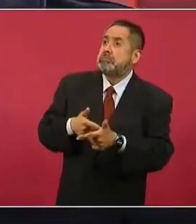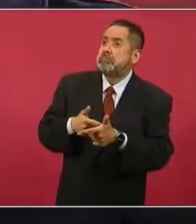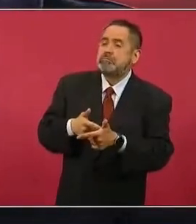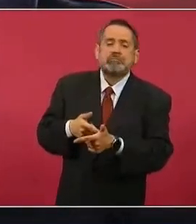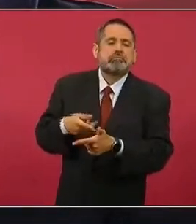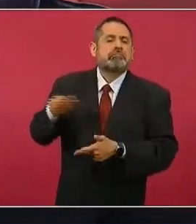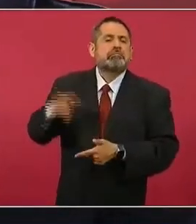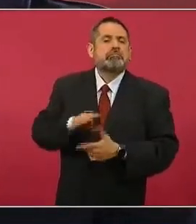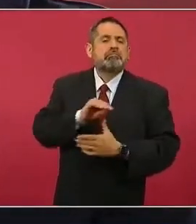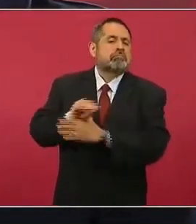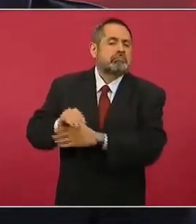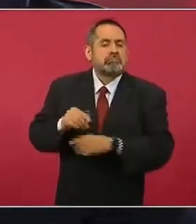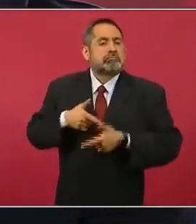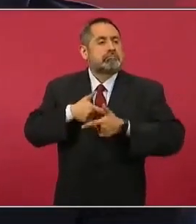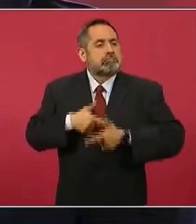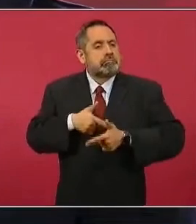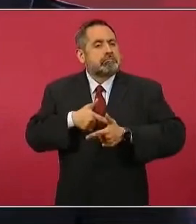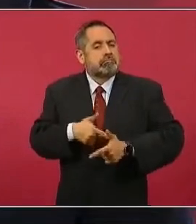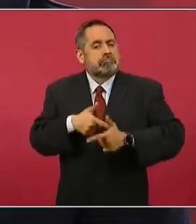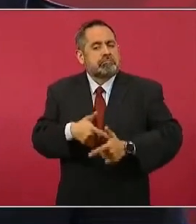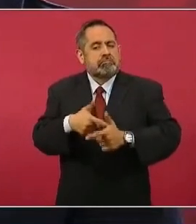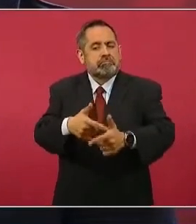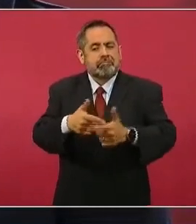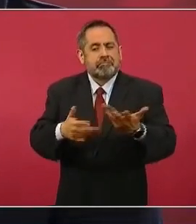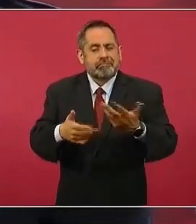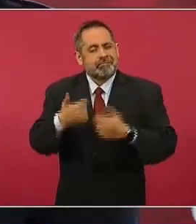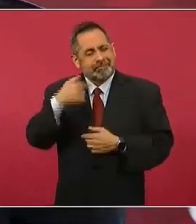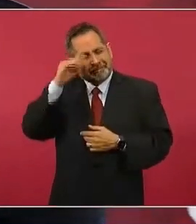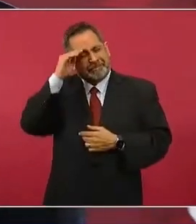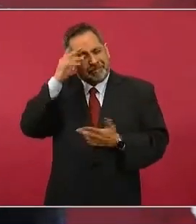de que había llegado